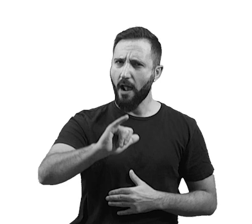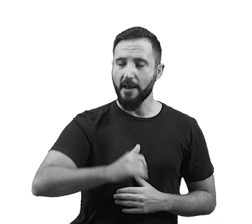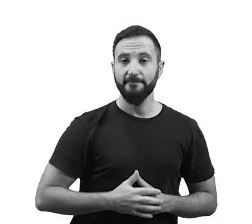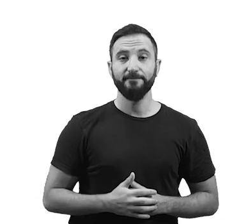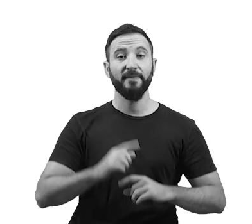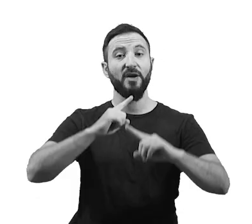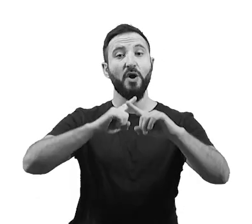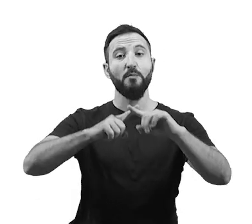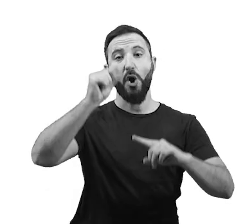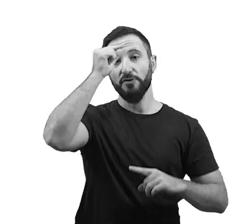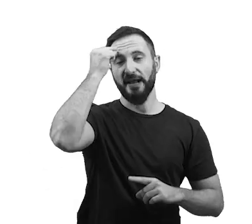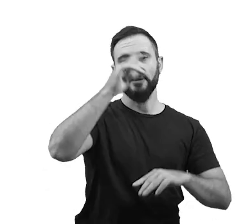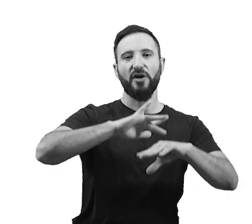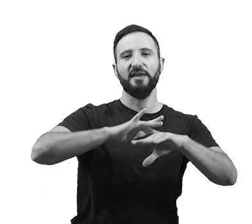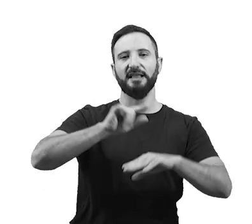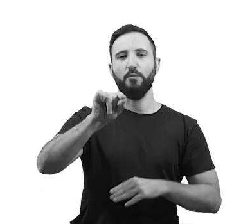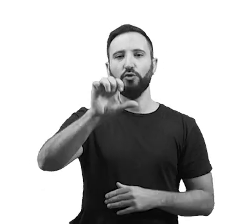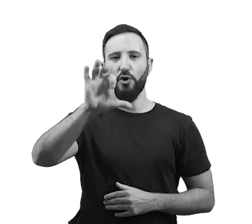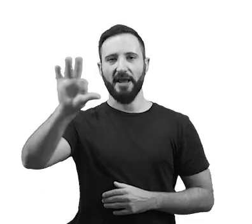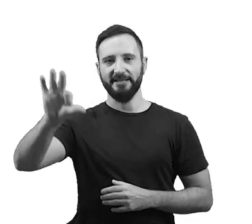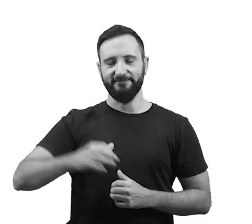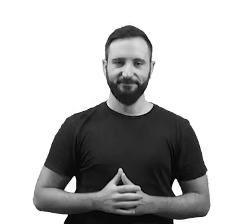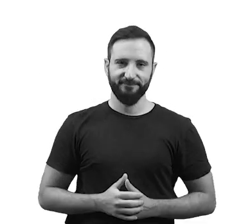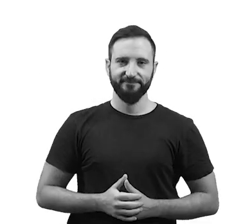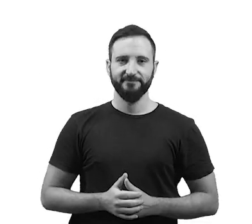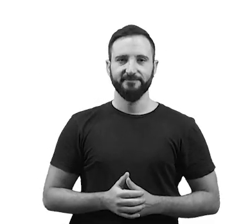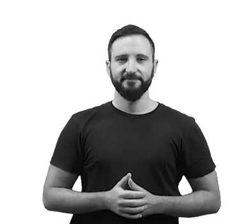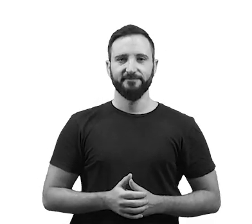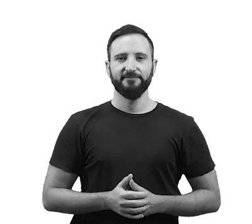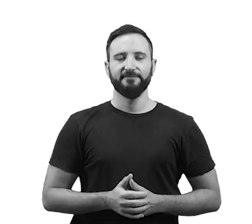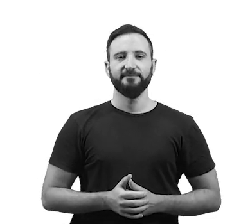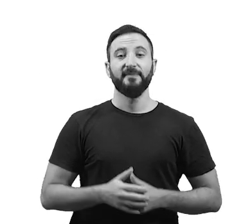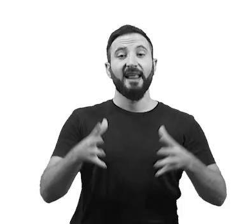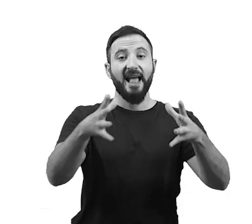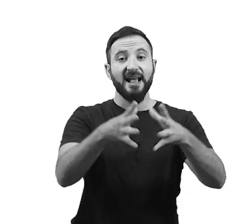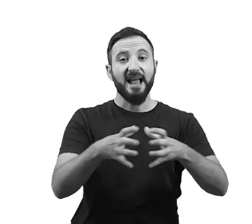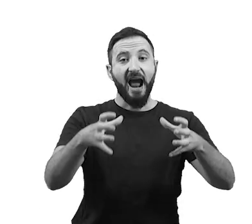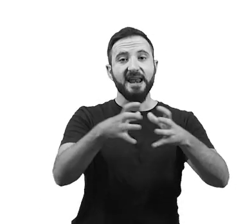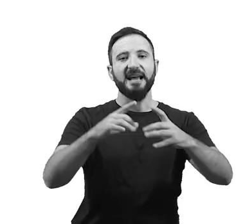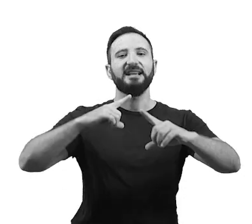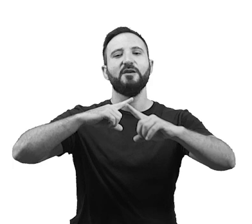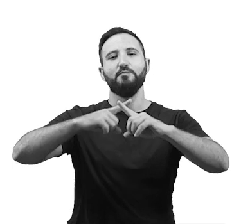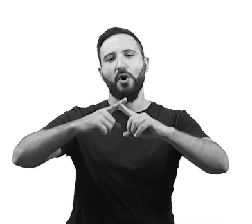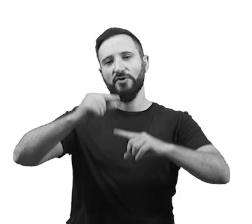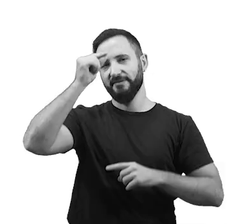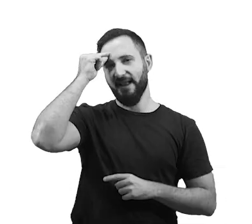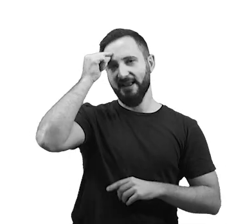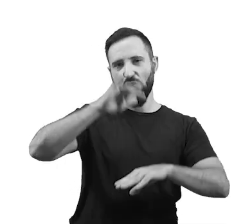Portalentodigital.es. Ganas de Portalento Digital.